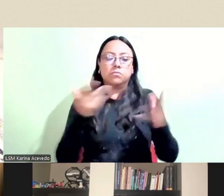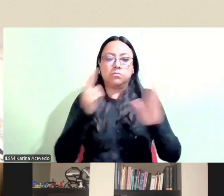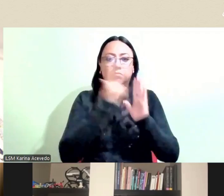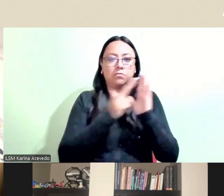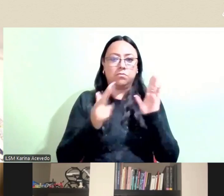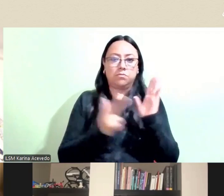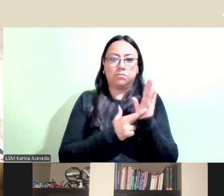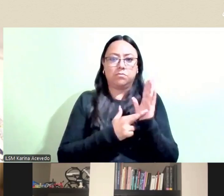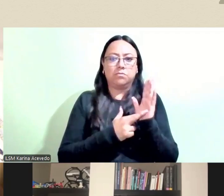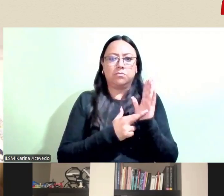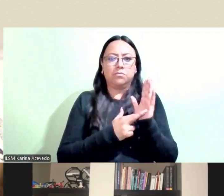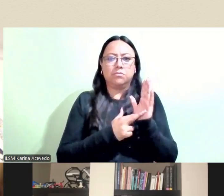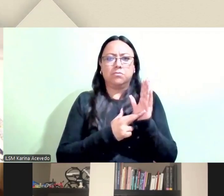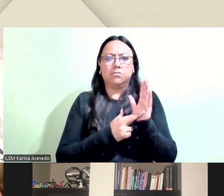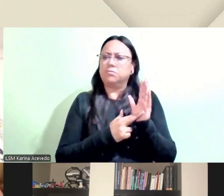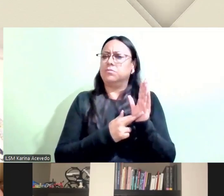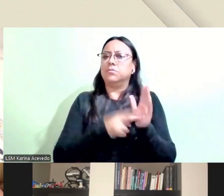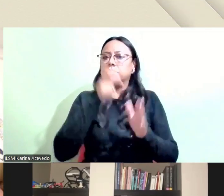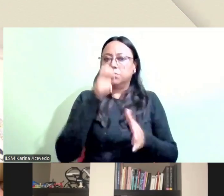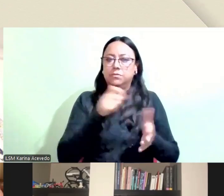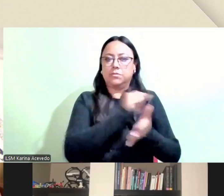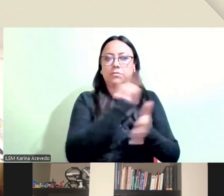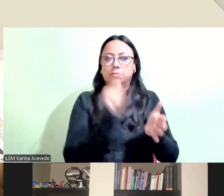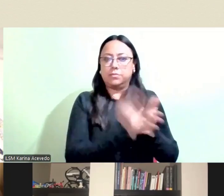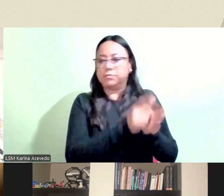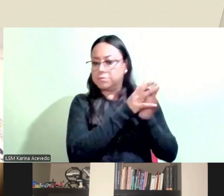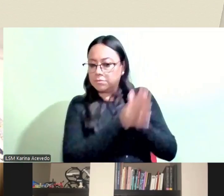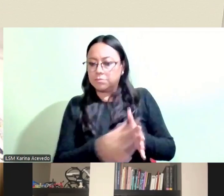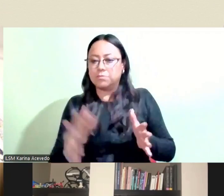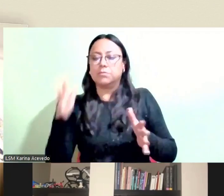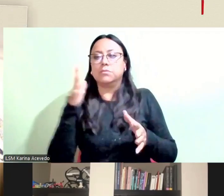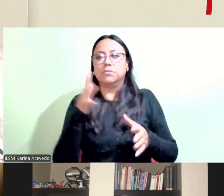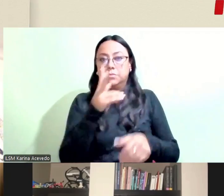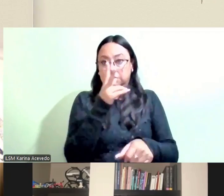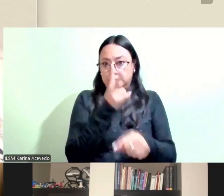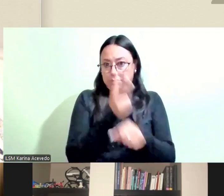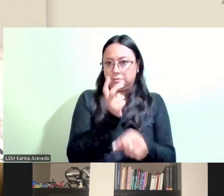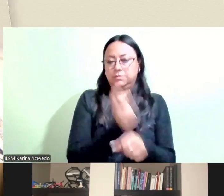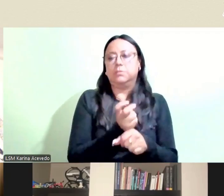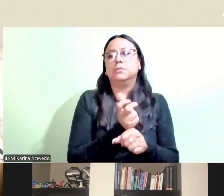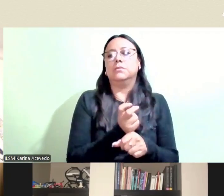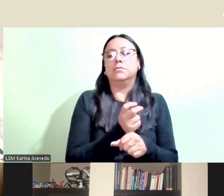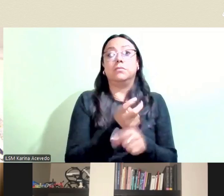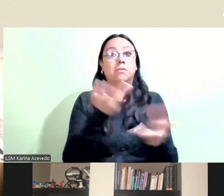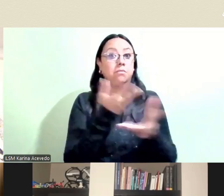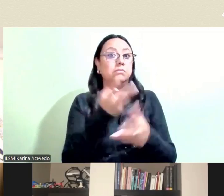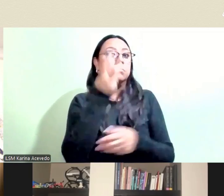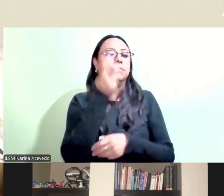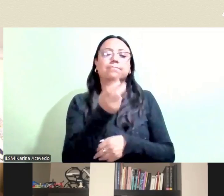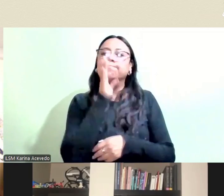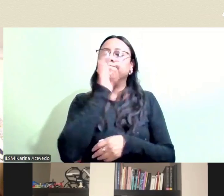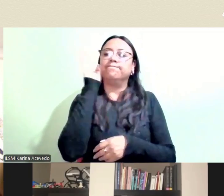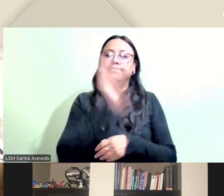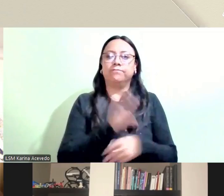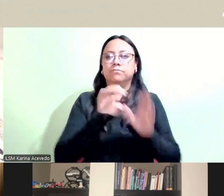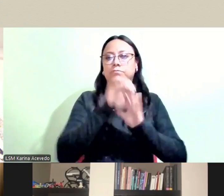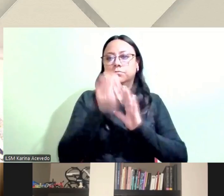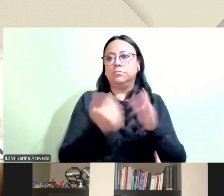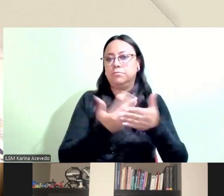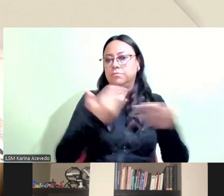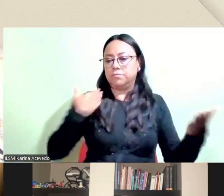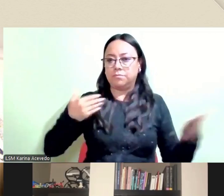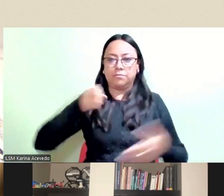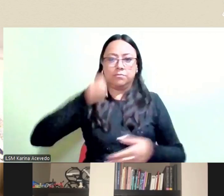grave precedente para esta legislatura. Ya en el pasado de la Asamblea